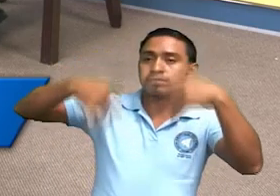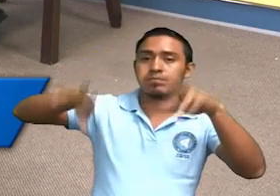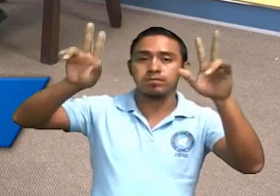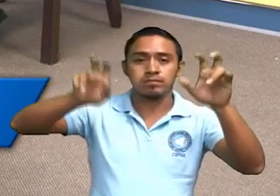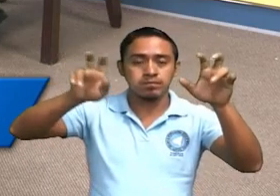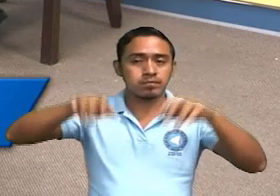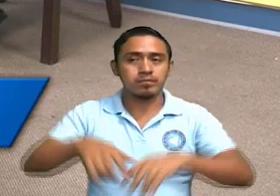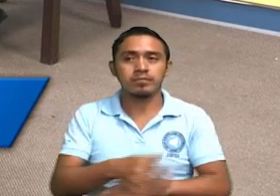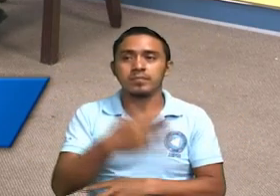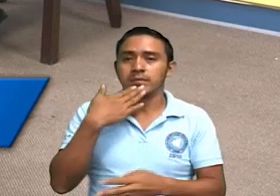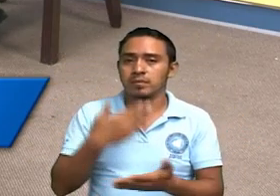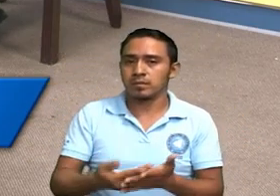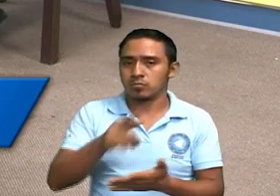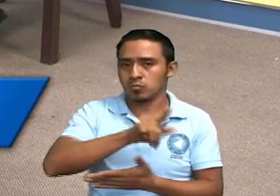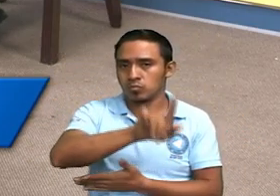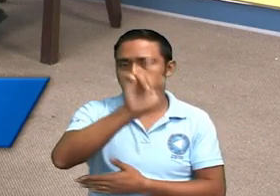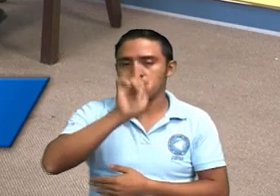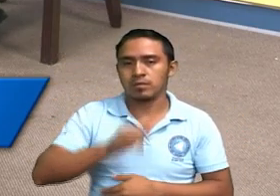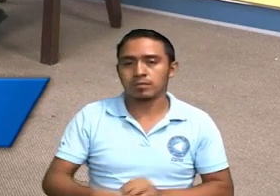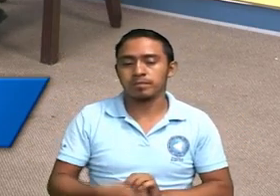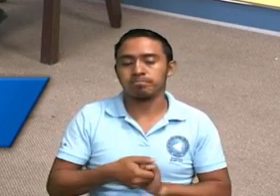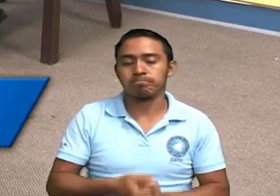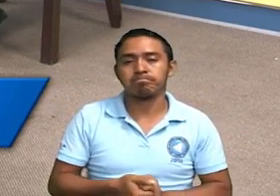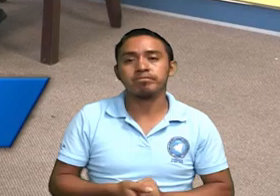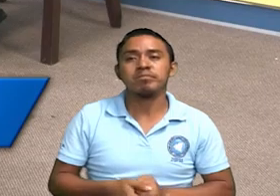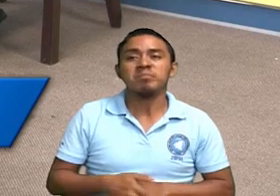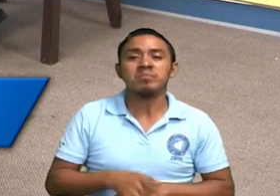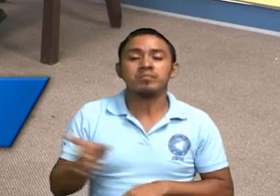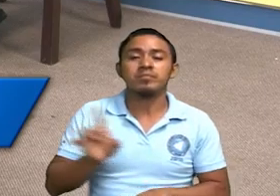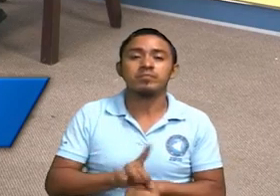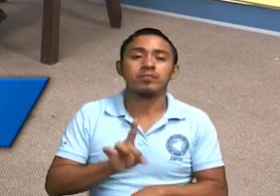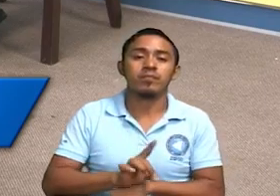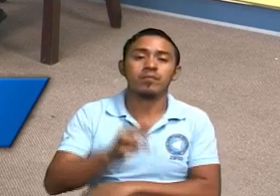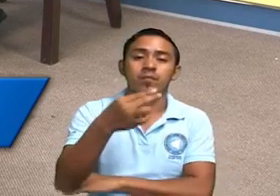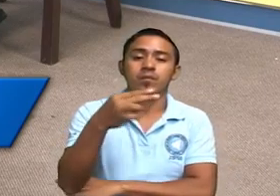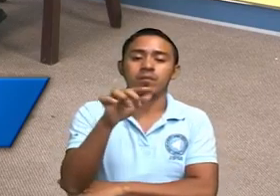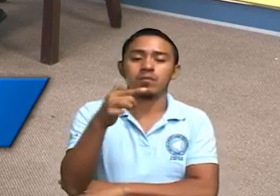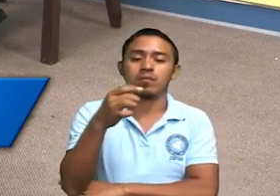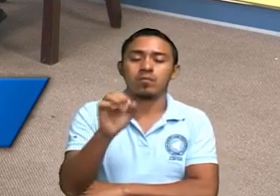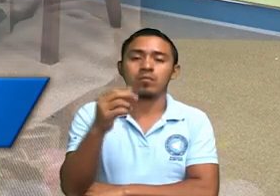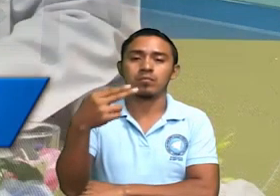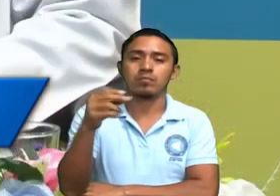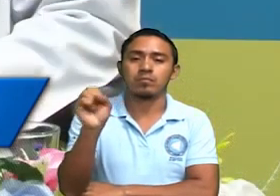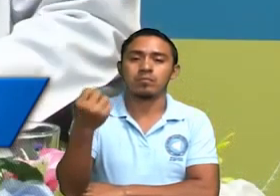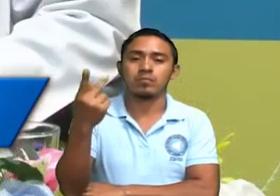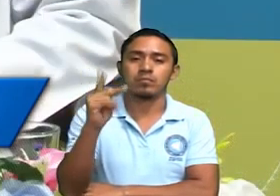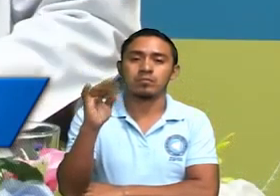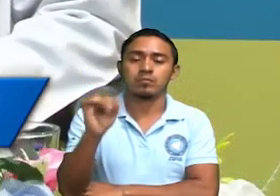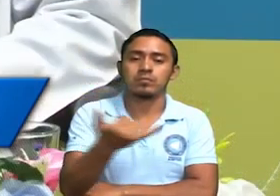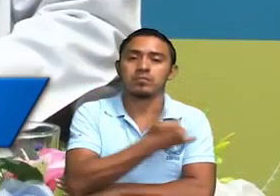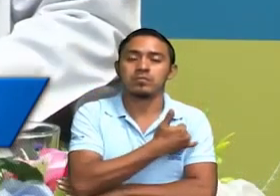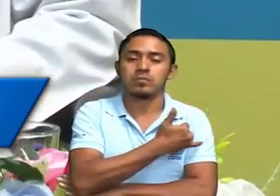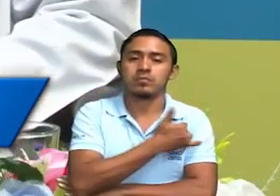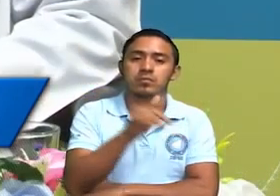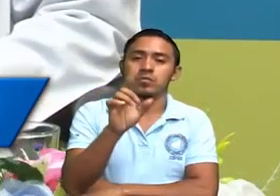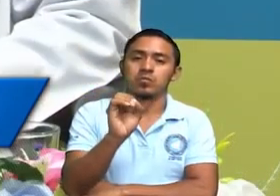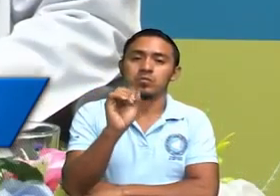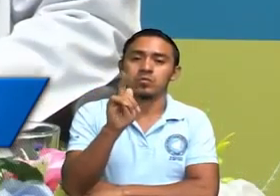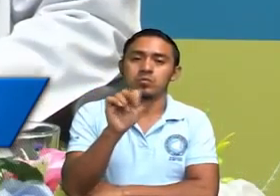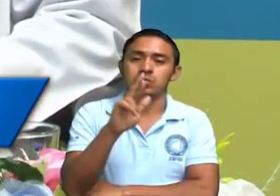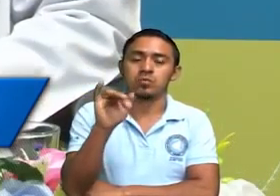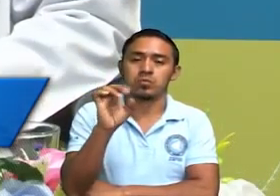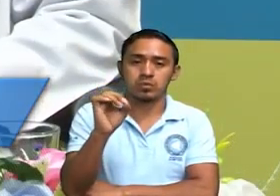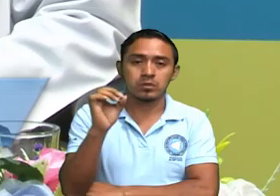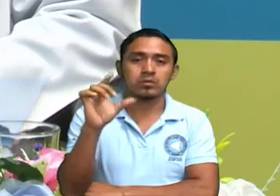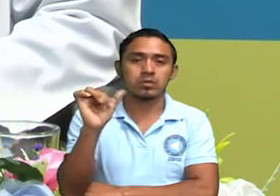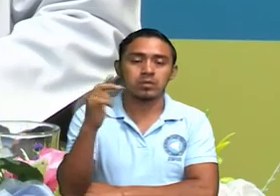materia. Le agradecemos también a usted, amigo televidente, era el doctor Hugo Homskin, quien es otorrino del Hospital de Referencia